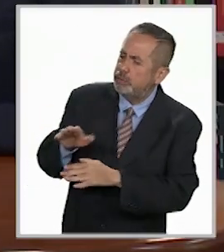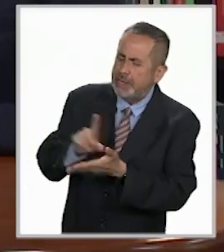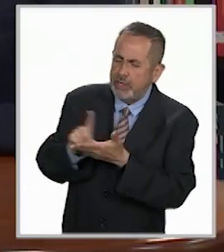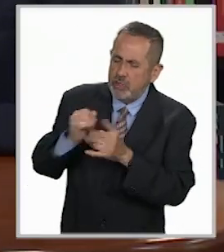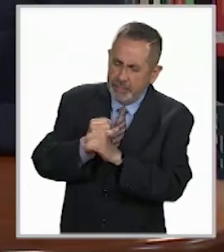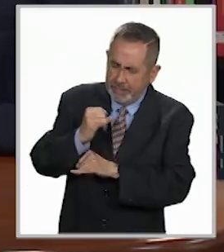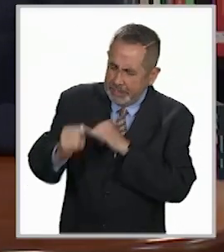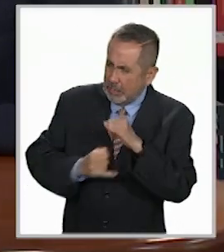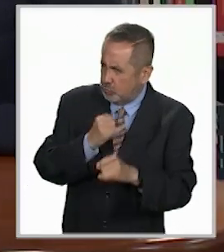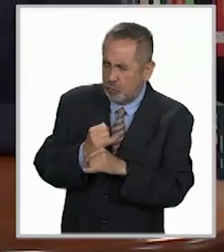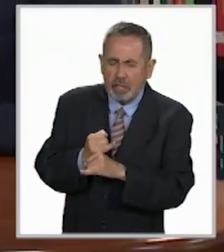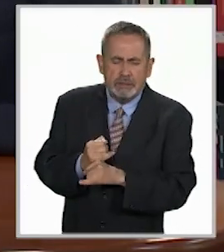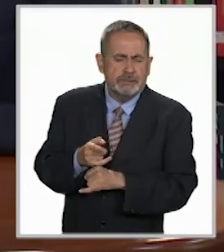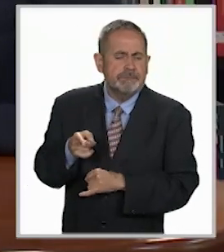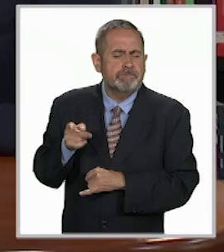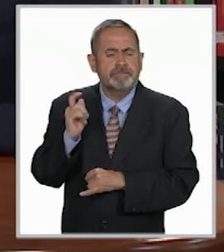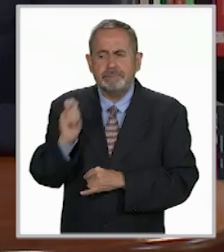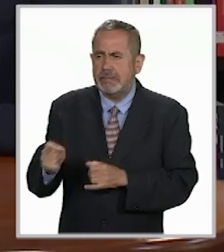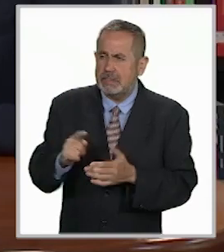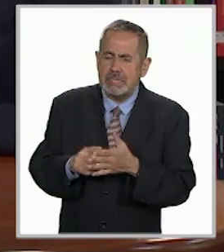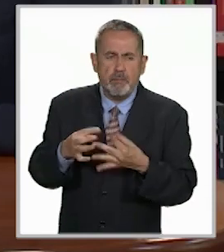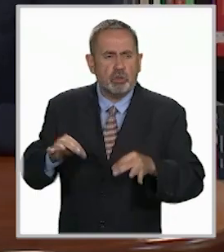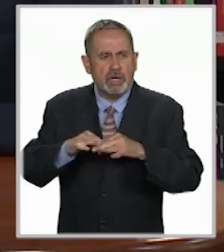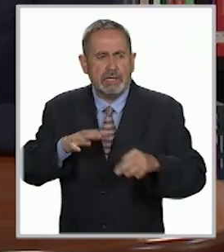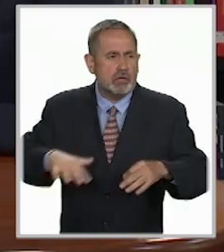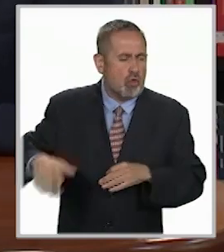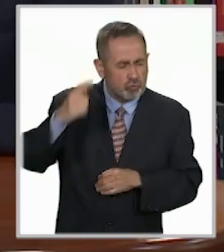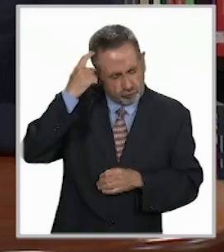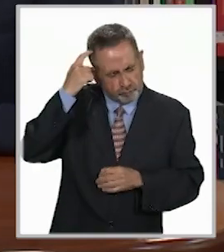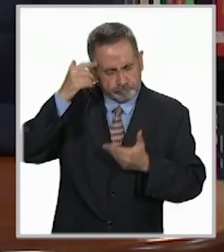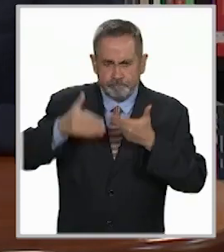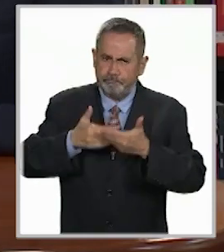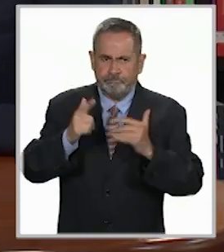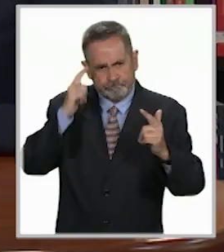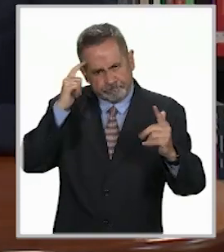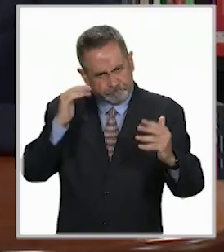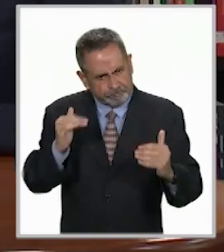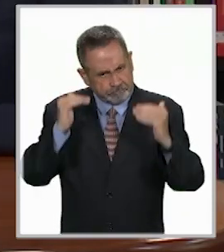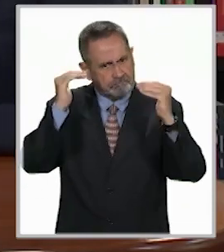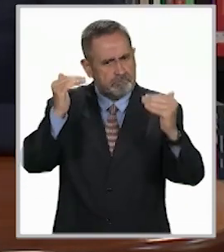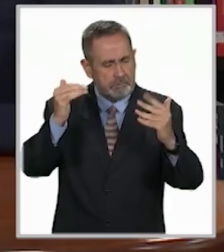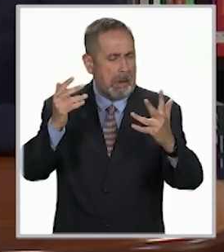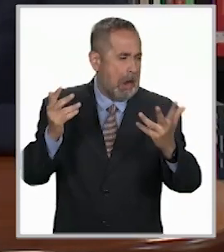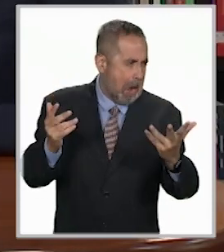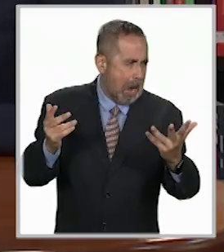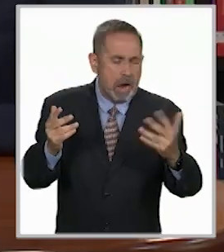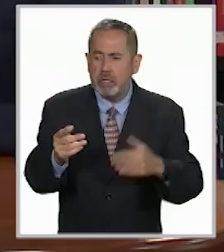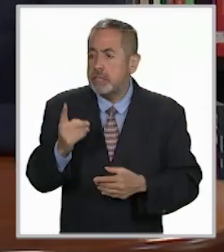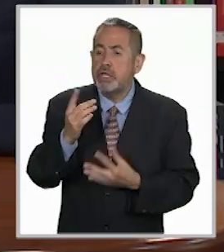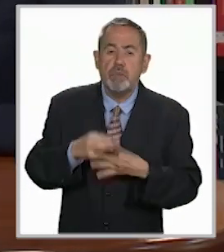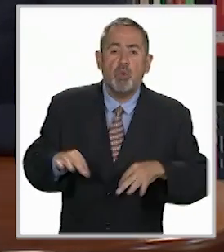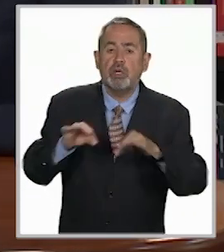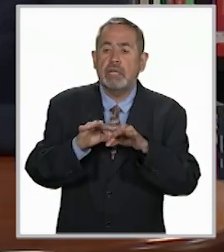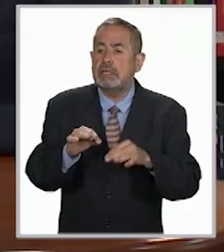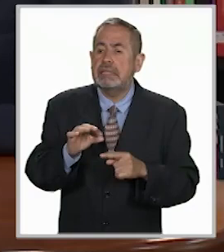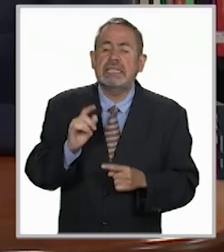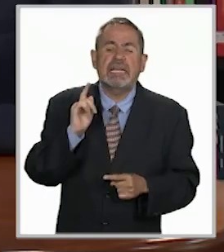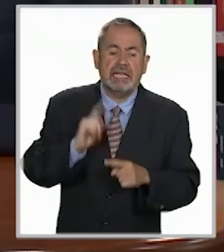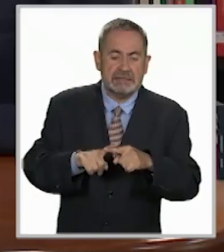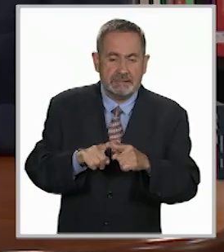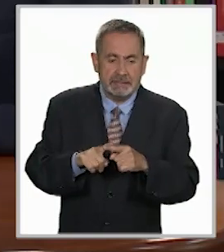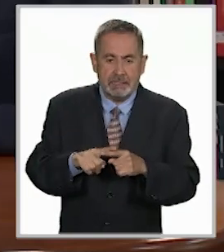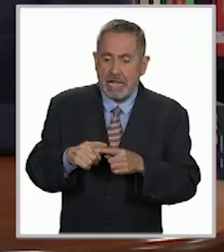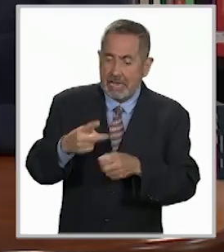derecho internacional y la expresión de este tipo de derecho era un signo civilizatorio. Y es muy especial que haya